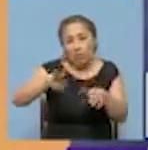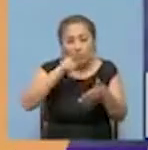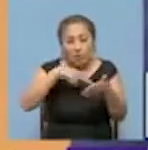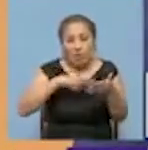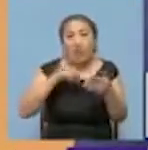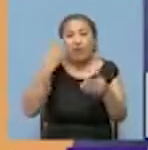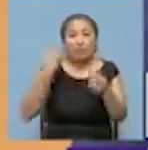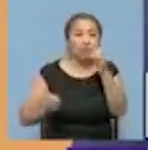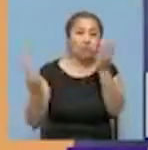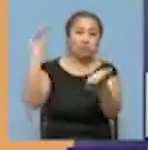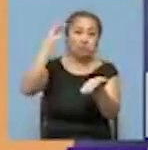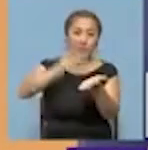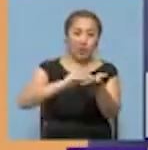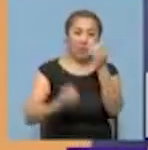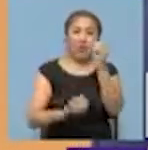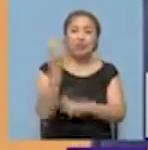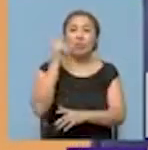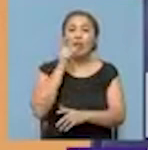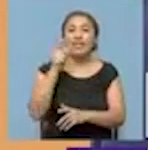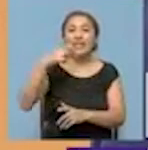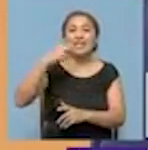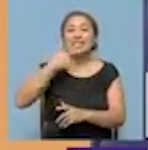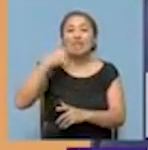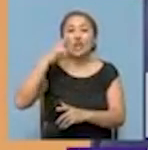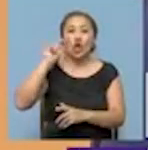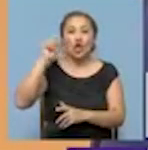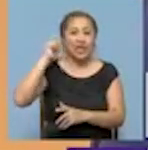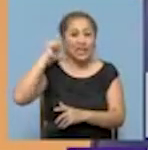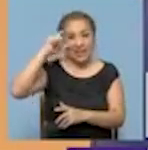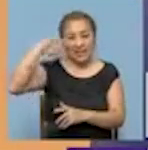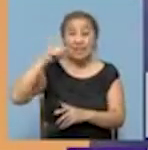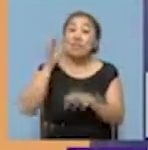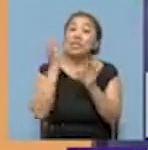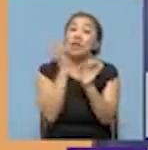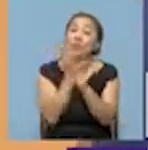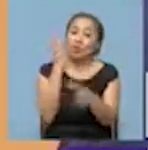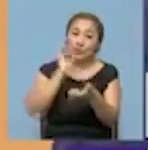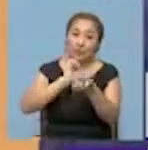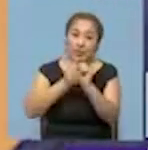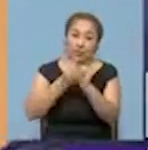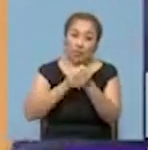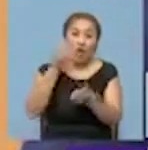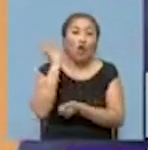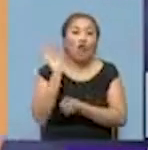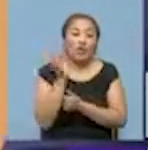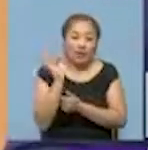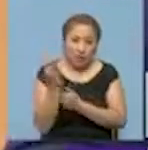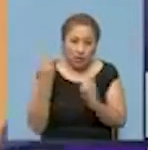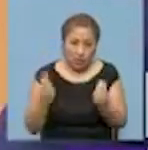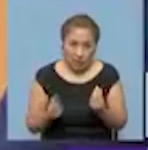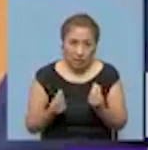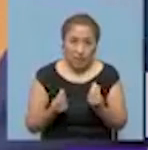psicogénesis no es cierto y educación sexual obligatoria se saca se obligó a